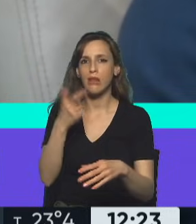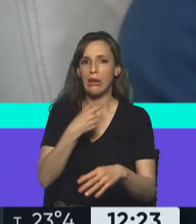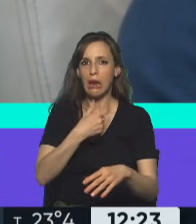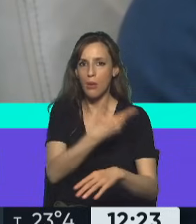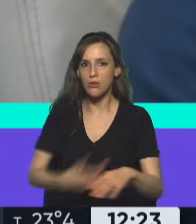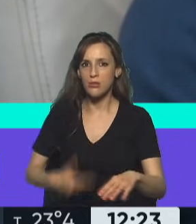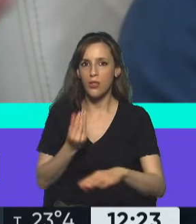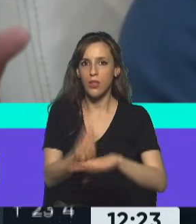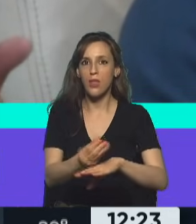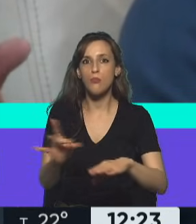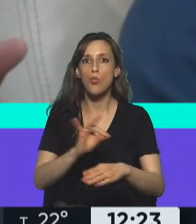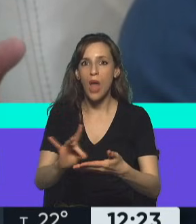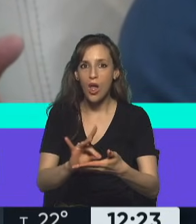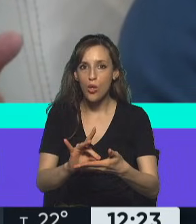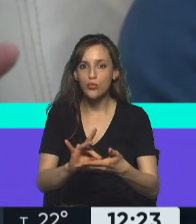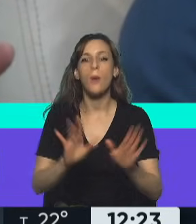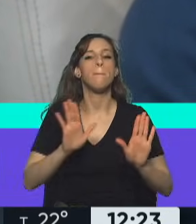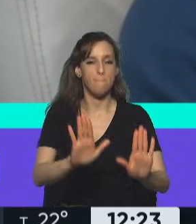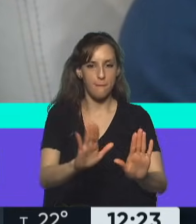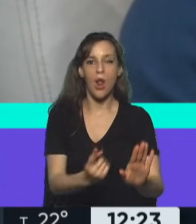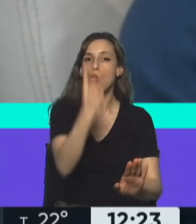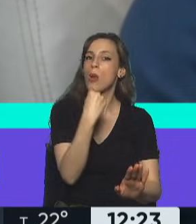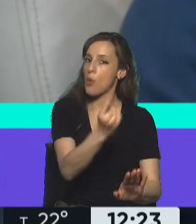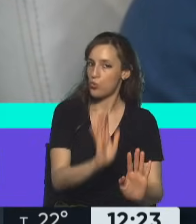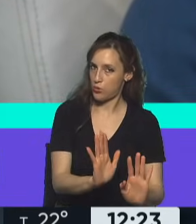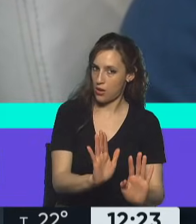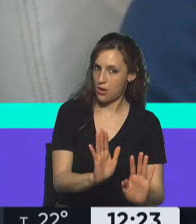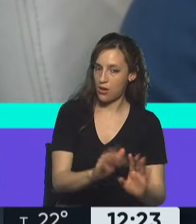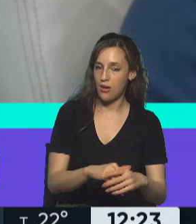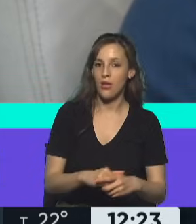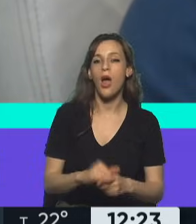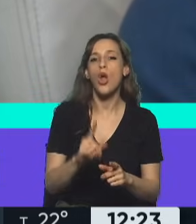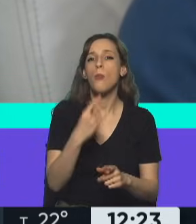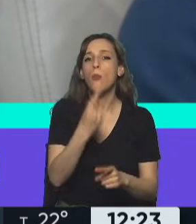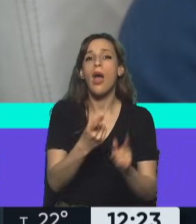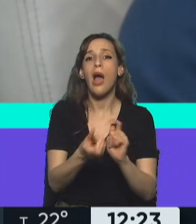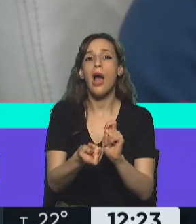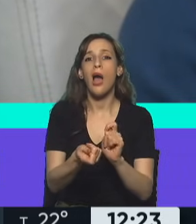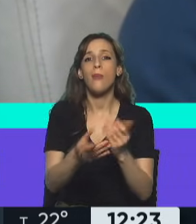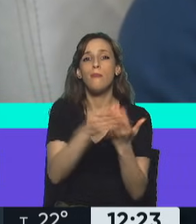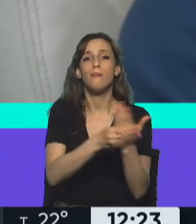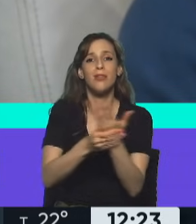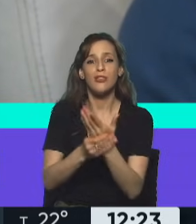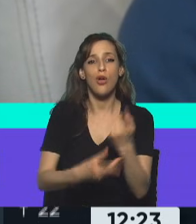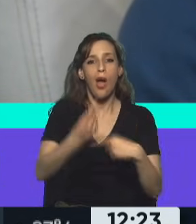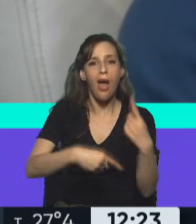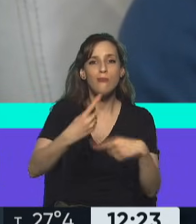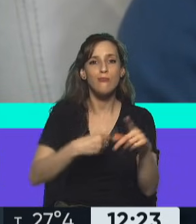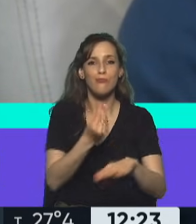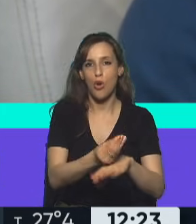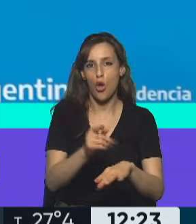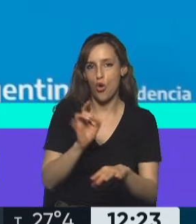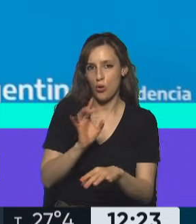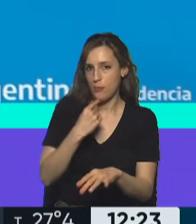otro lado, después entiendo de los que era cambios... una pregunta por colega. Bueno, Gracias. te iba a preguntar por los cambios de gabinete y un balance. Seguro que algún otro lo va a preguntar.